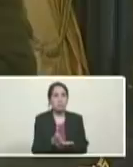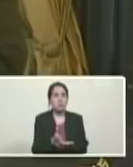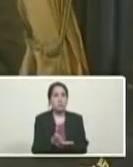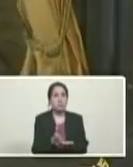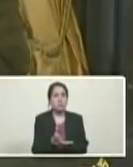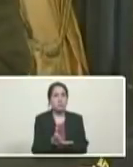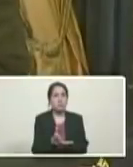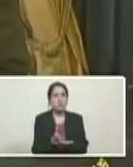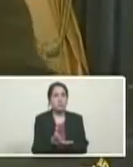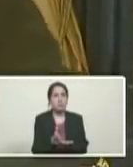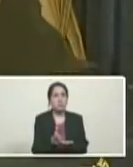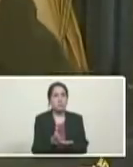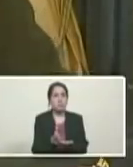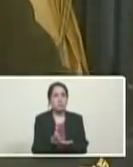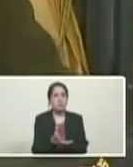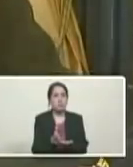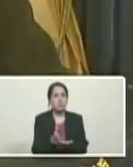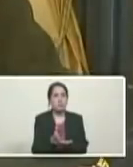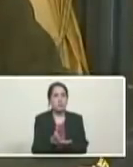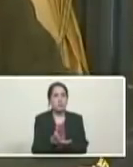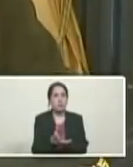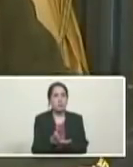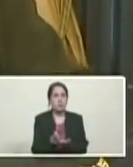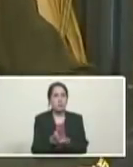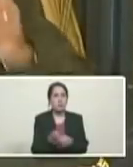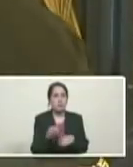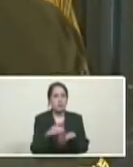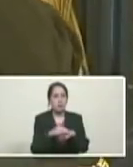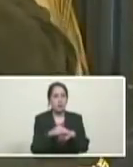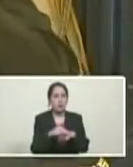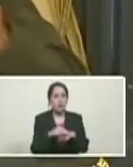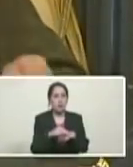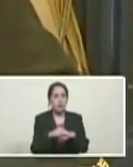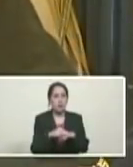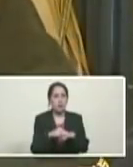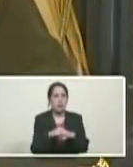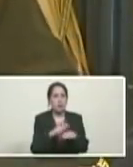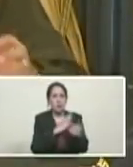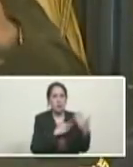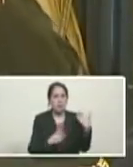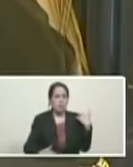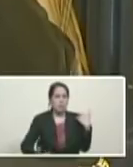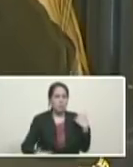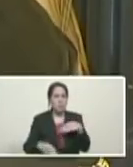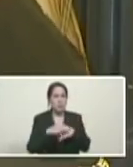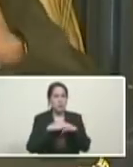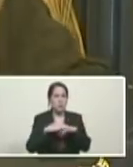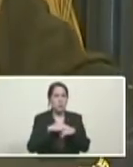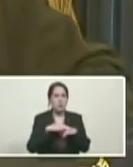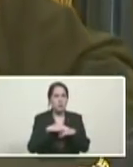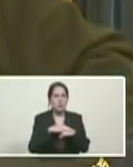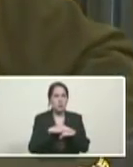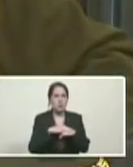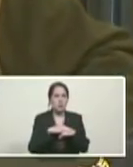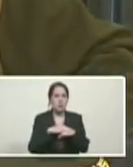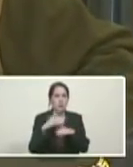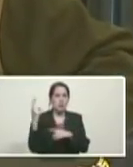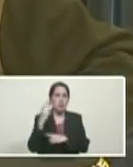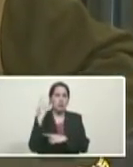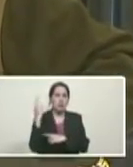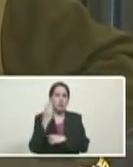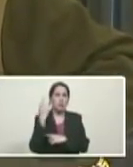vicepresidente de economía estaré vicepresidenta de la república se encuentra por allá la vicepresidenta